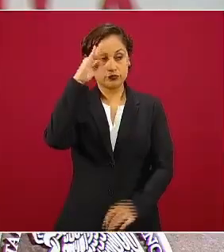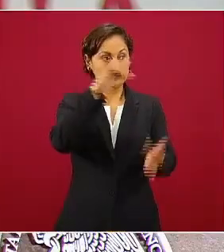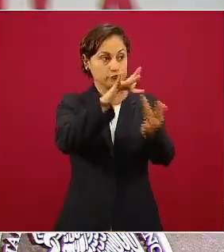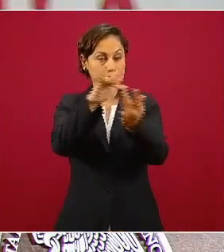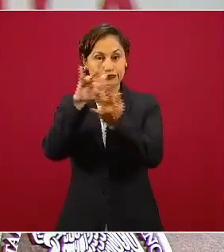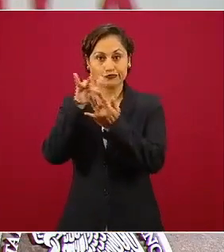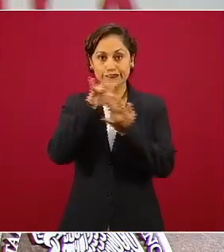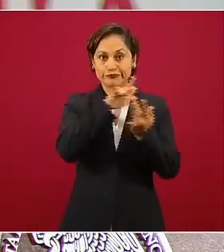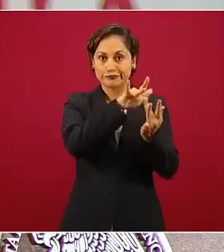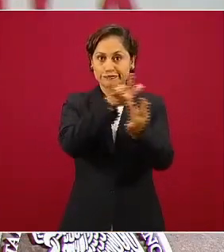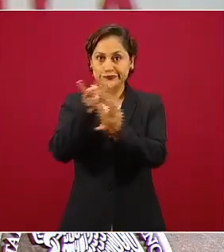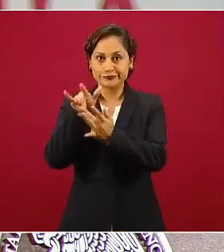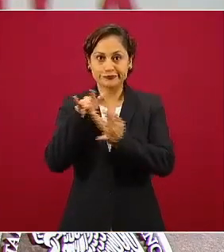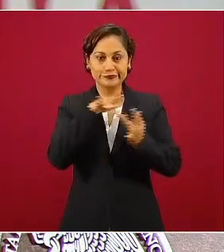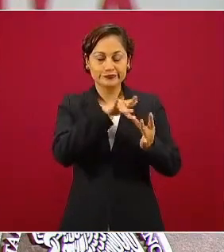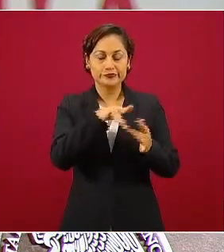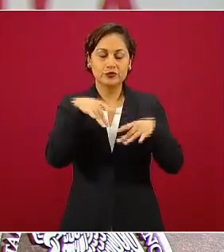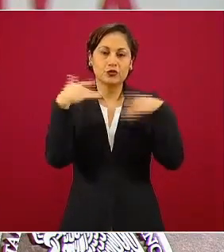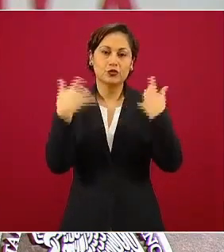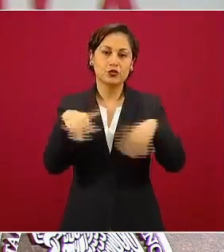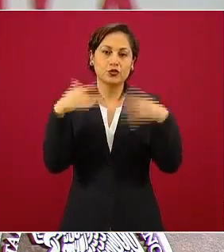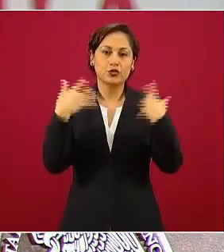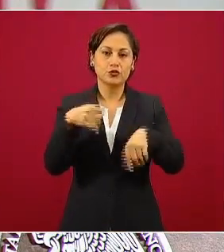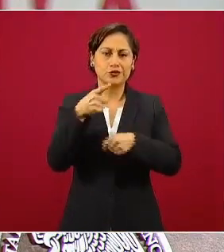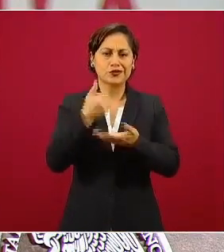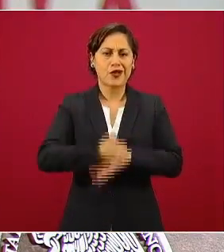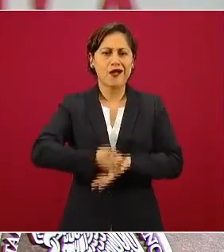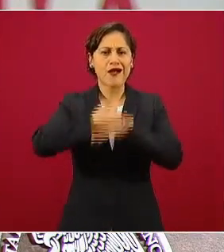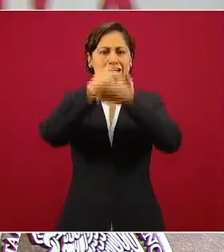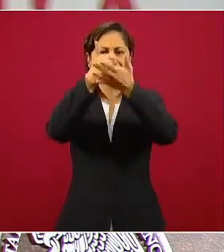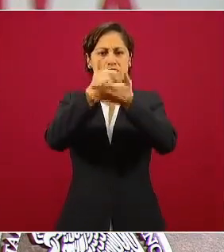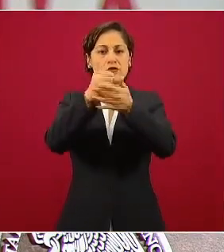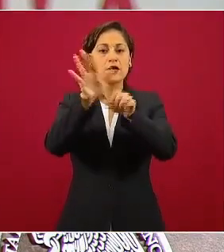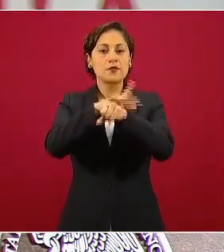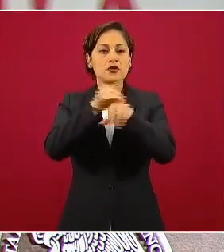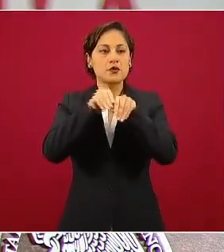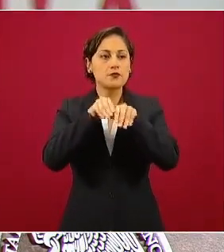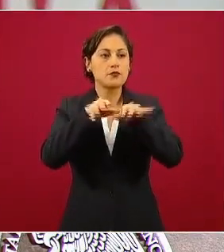no se podría transformar a México.